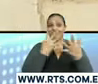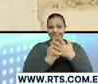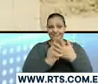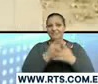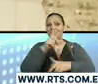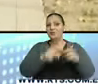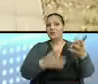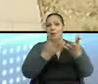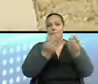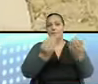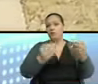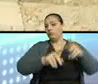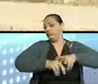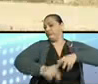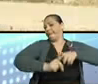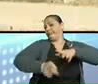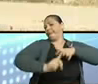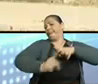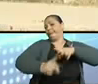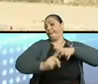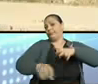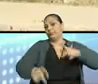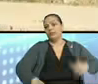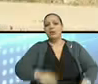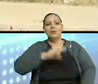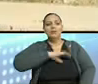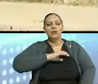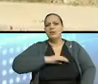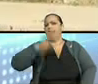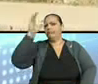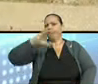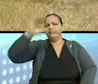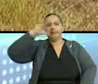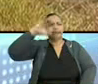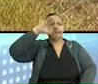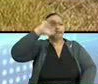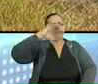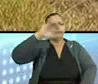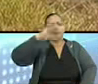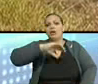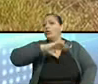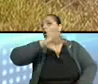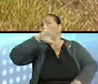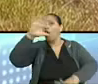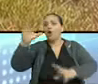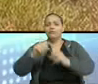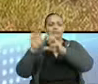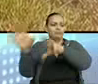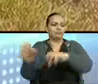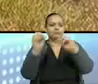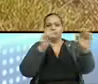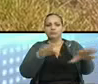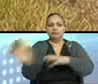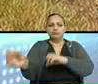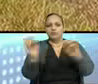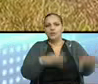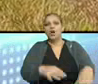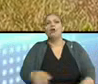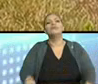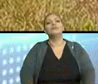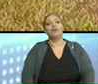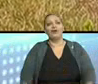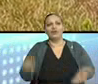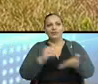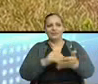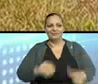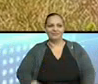vieron en libertad y no sabían qué hacer. Fueron a diferentes Es como provincias. Cuando tú le das una funda de caramelo a un muchacho, a un niño. ¡Ay, loco! Se come los